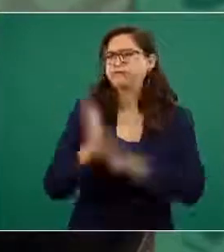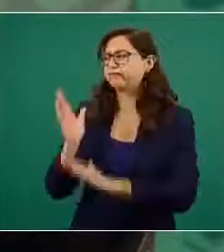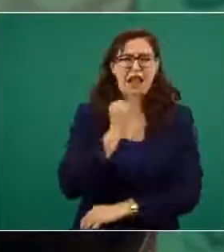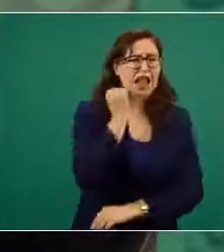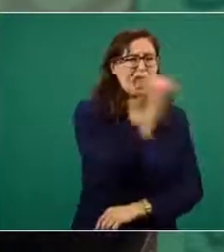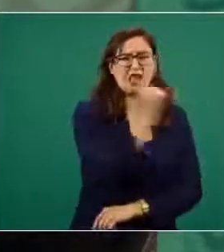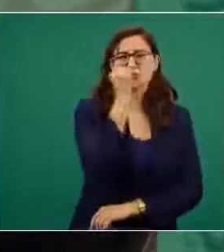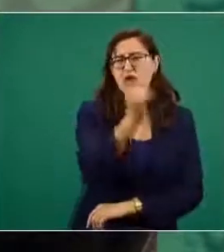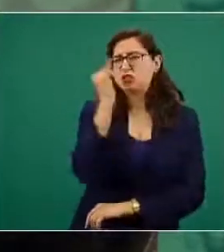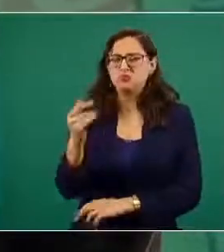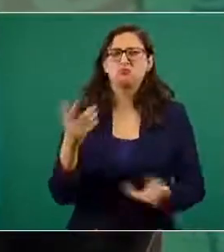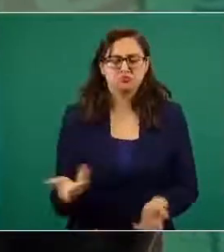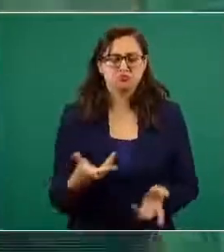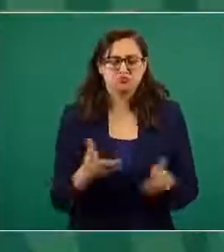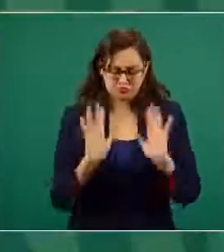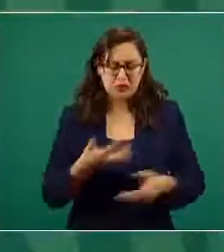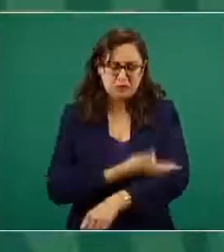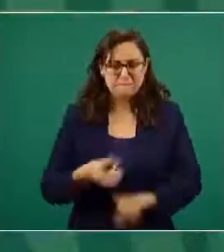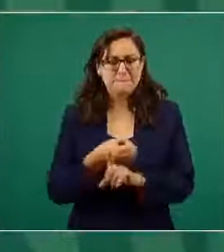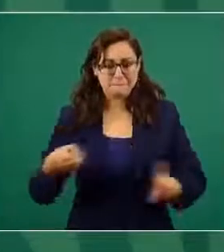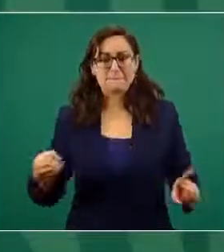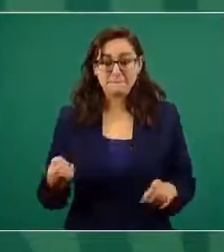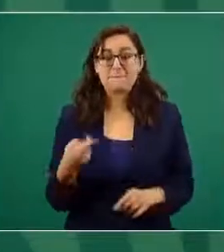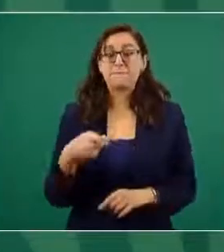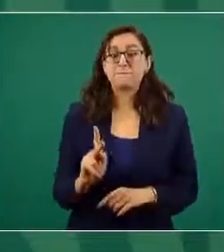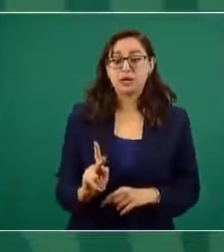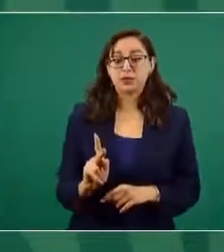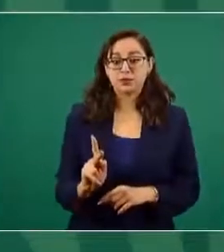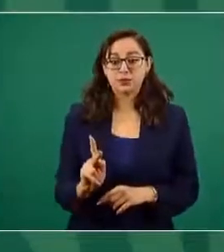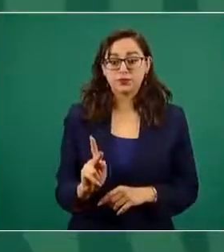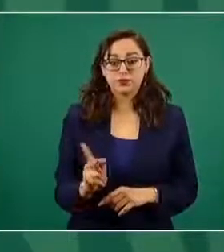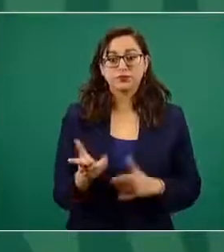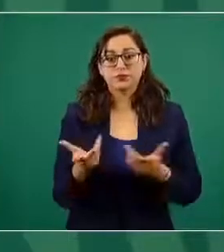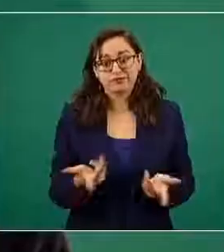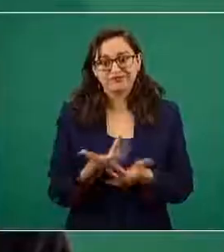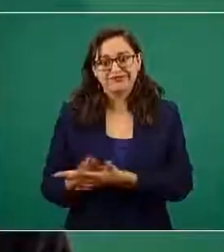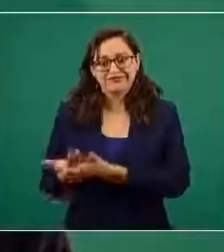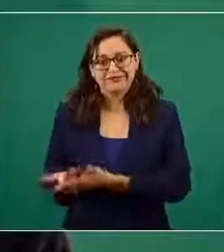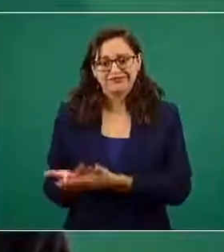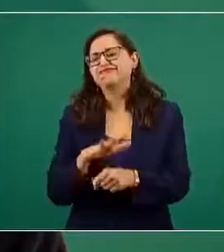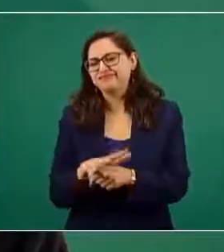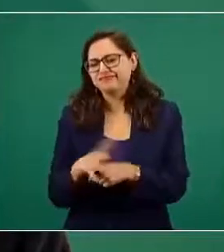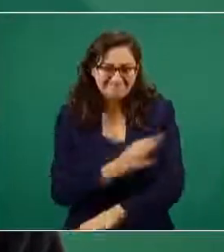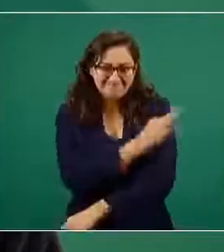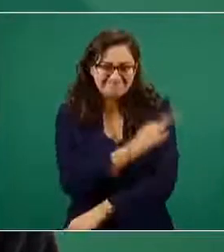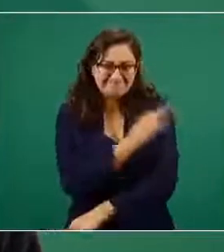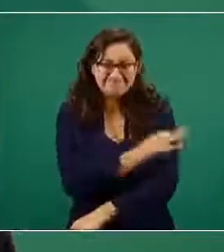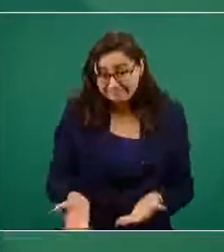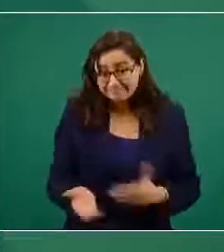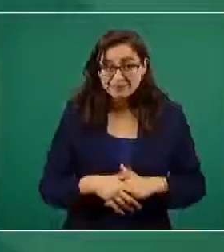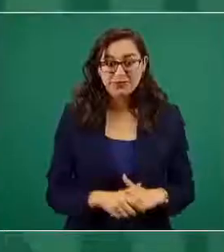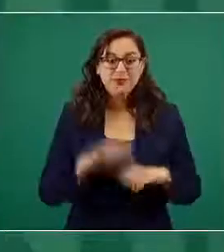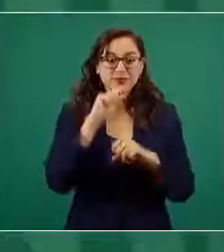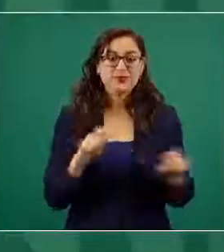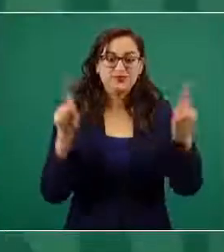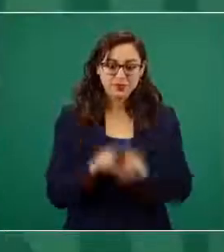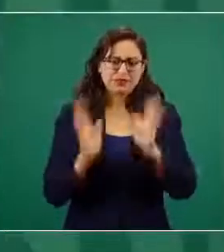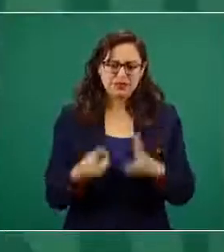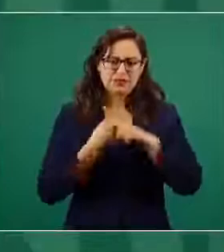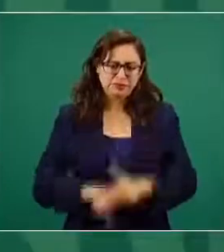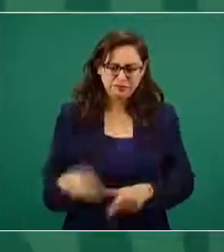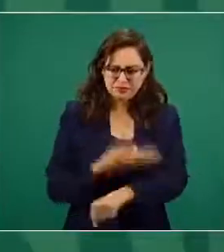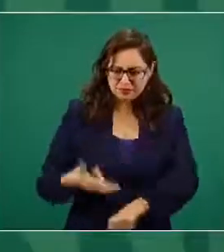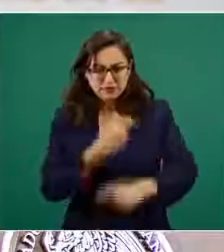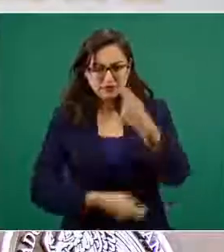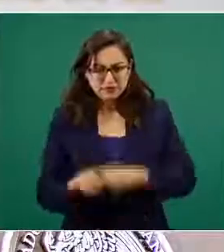apartadas de México. Ya estamos trabajando en ese plan, pero vamos a depender de la disponibilidad de las vacunas y también se están haciendo las gestiones